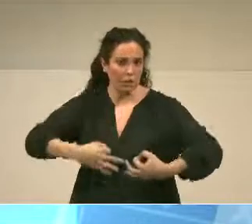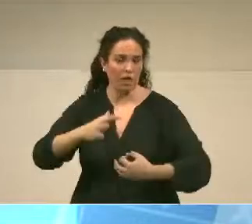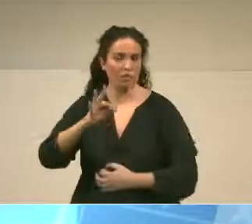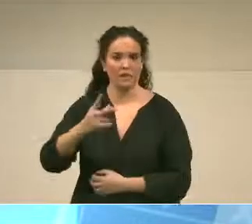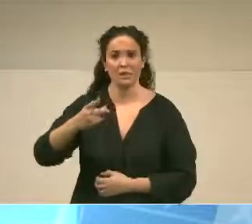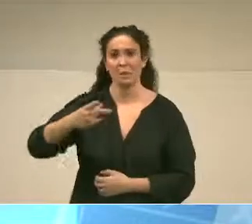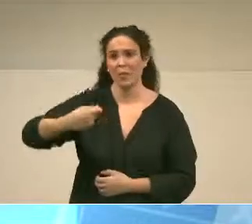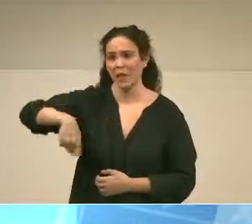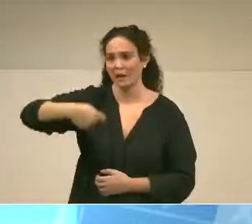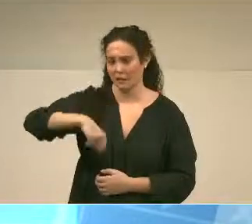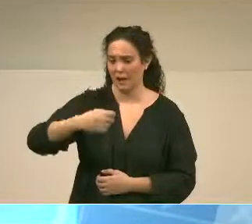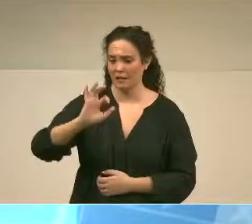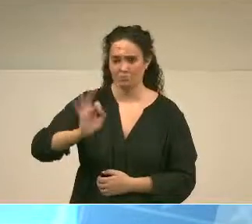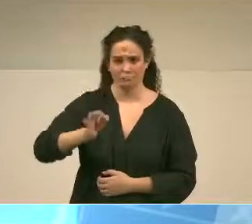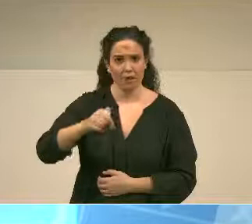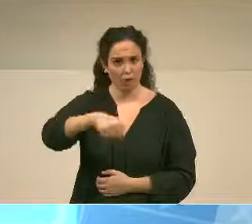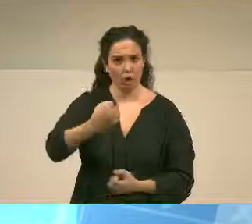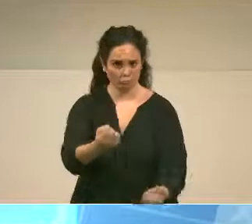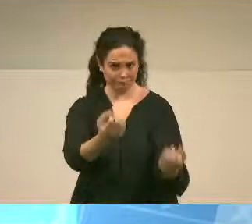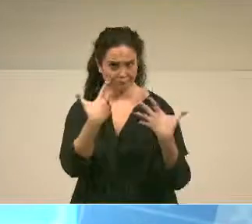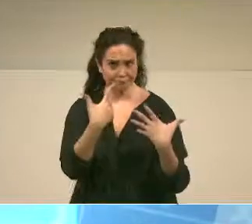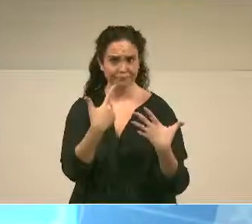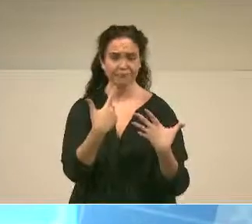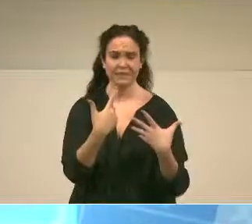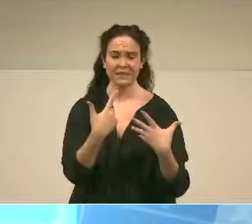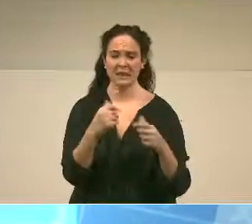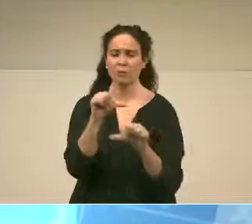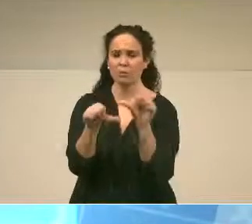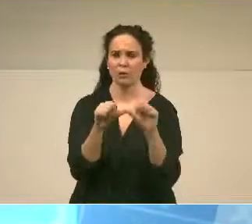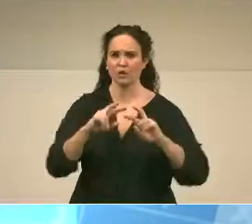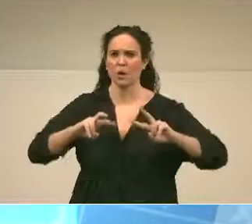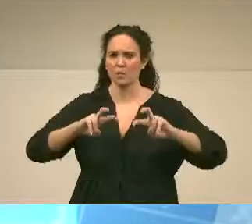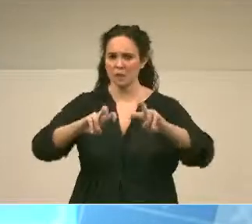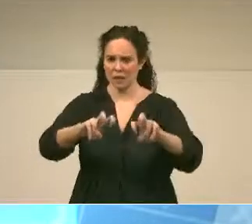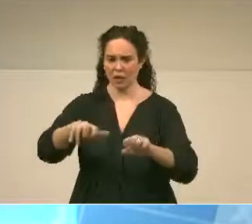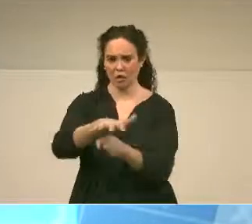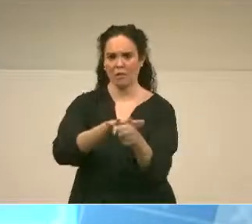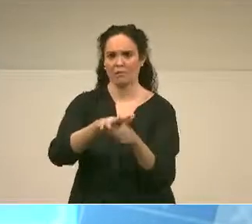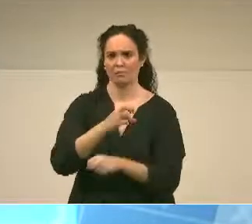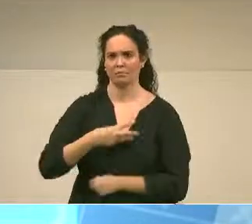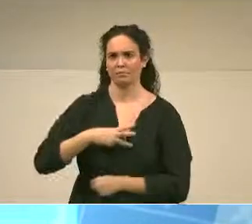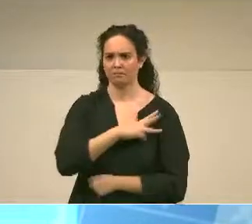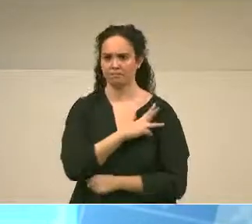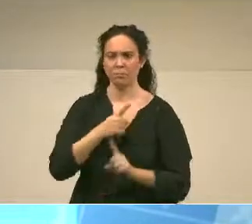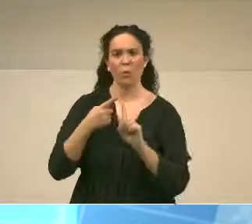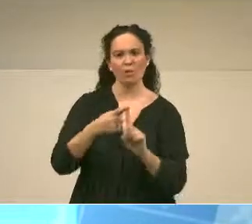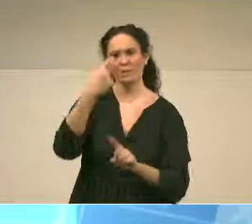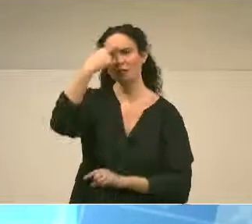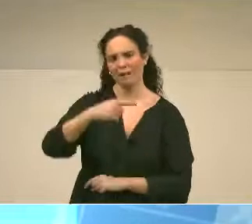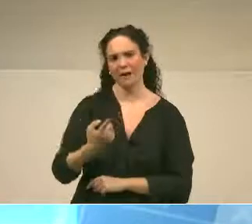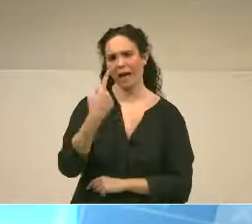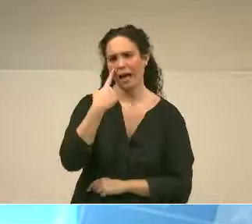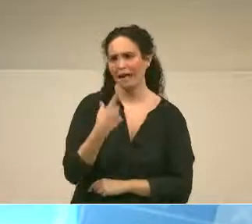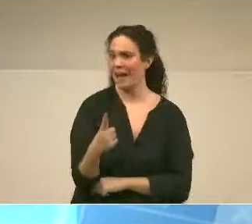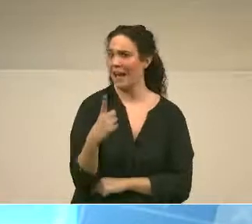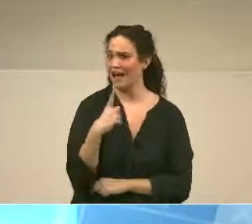cuenta del procedimiento de investigación que se ha abierto en el seno de la Ertzaintza para intentar aclarar los hechos